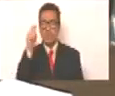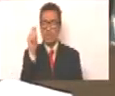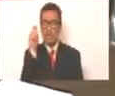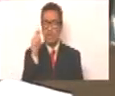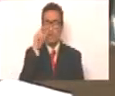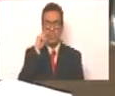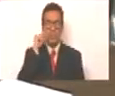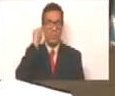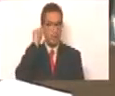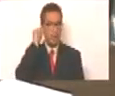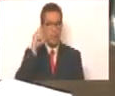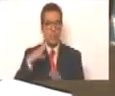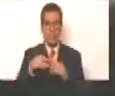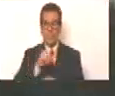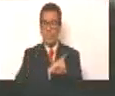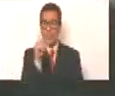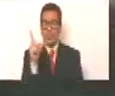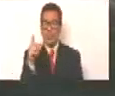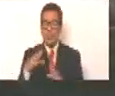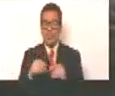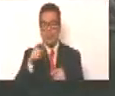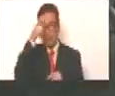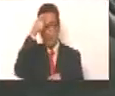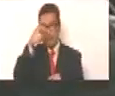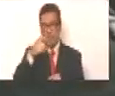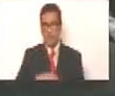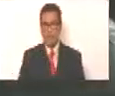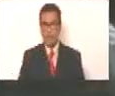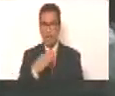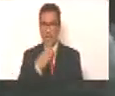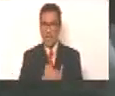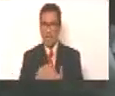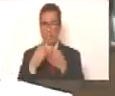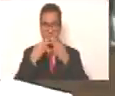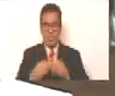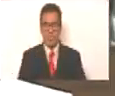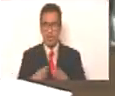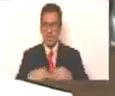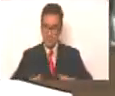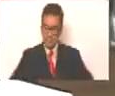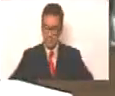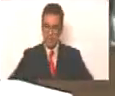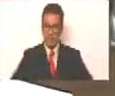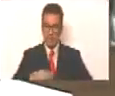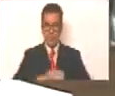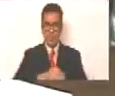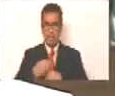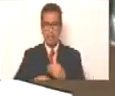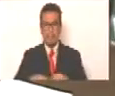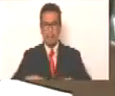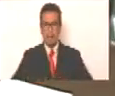del estado Lara, el estado Falcón, agradecidos por este gran esfuerzo. ¡Que viva el